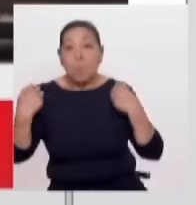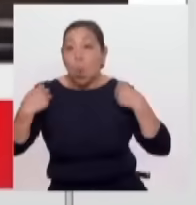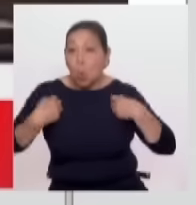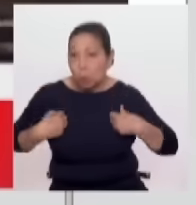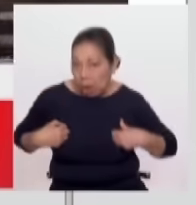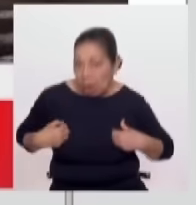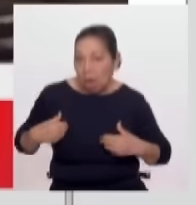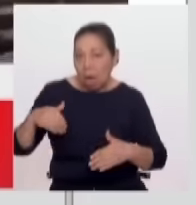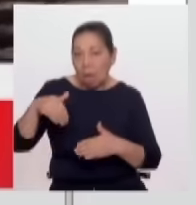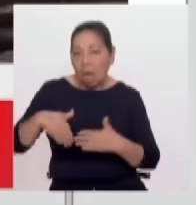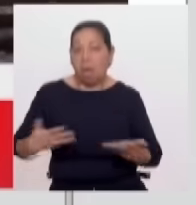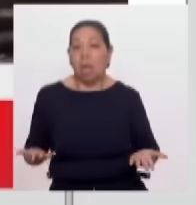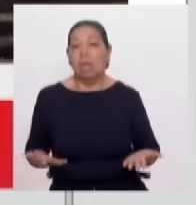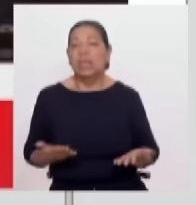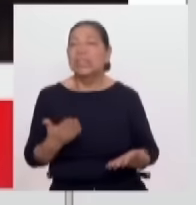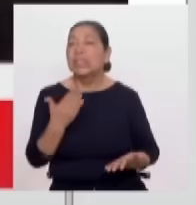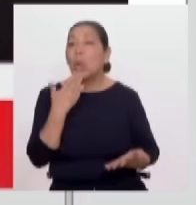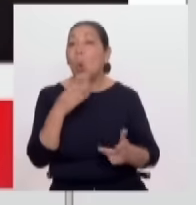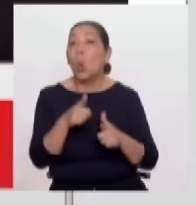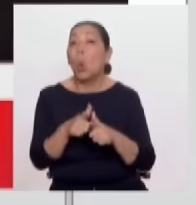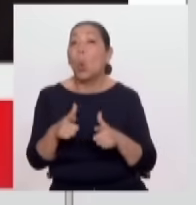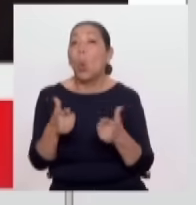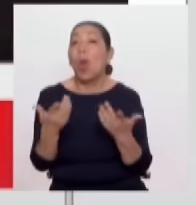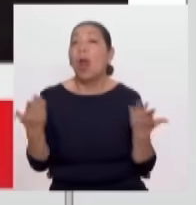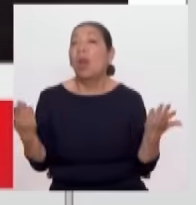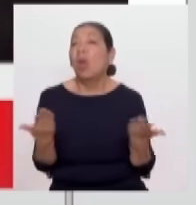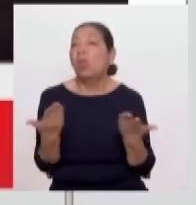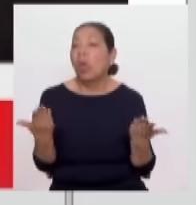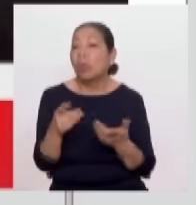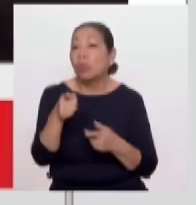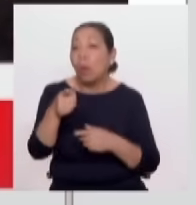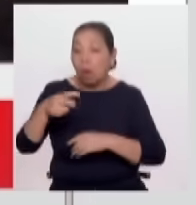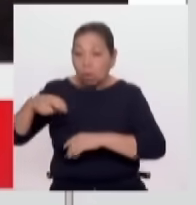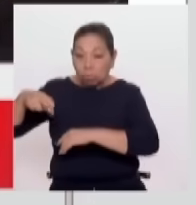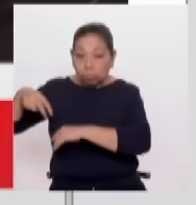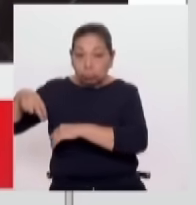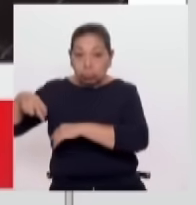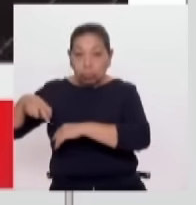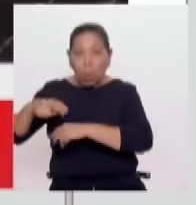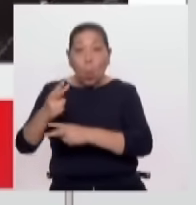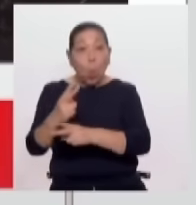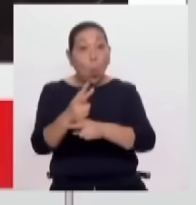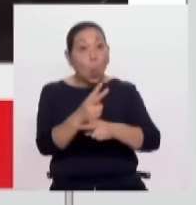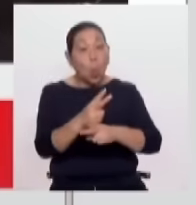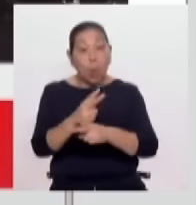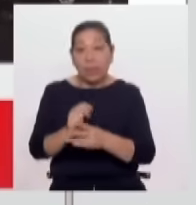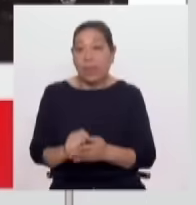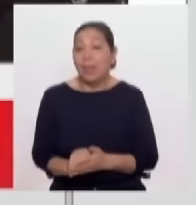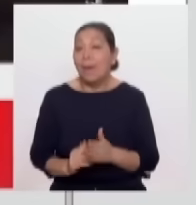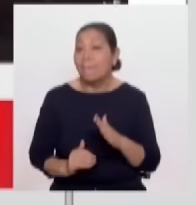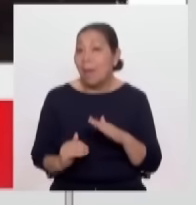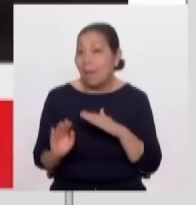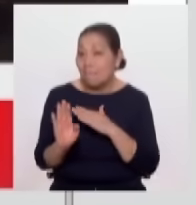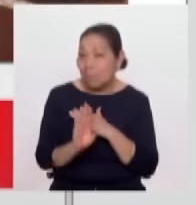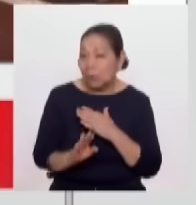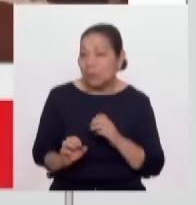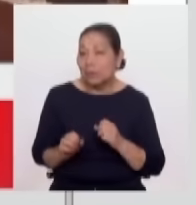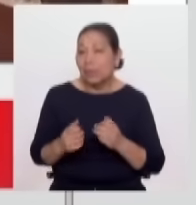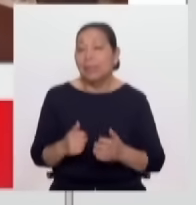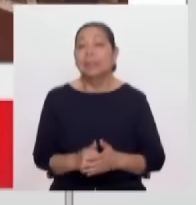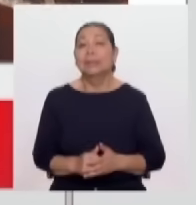de emergencia, identificar los lugares y zonas en donde mayor protección